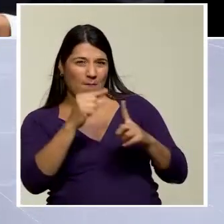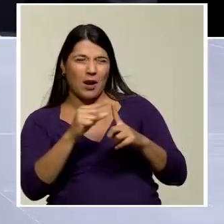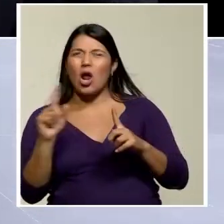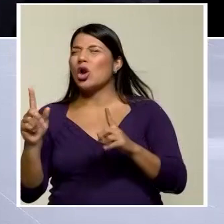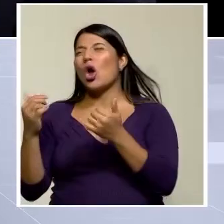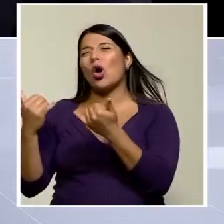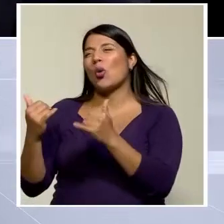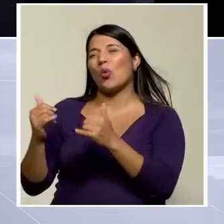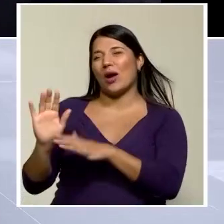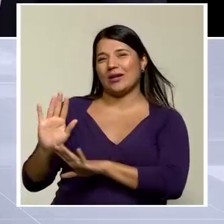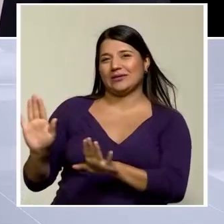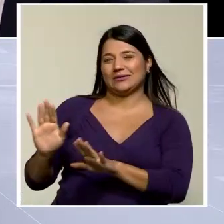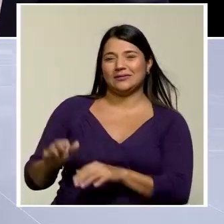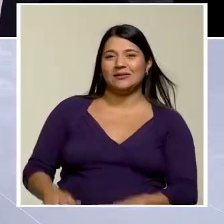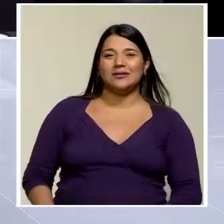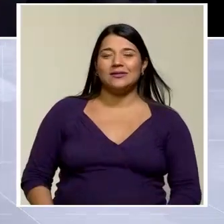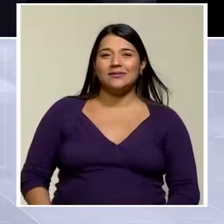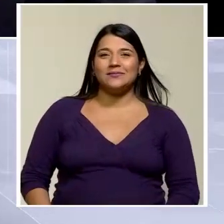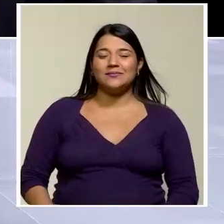jugar diálogo con mímica.